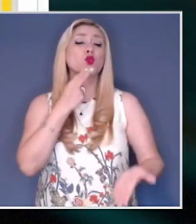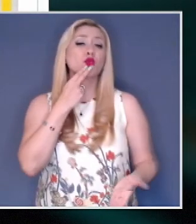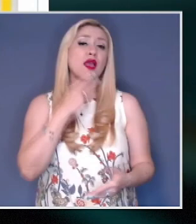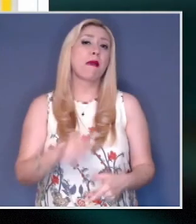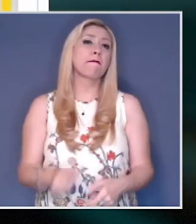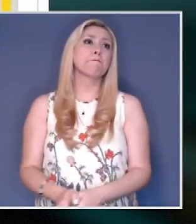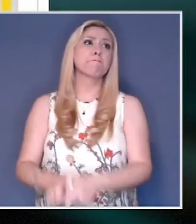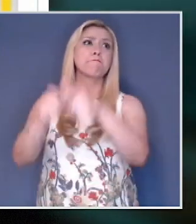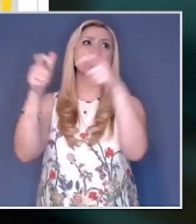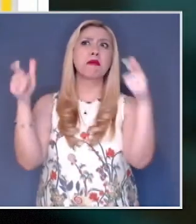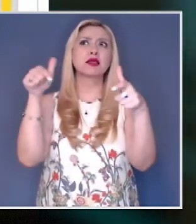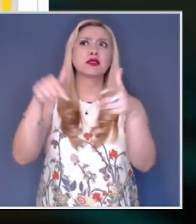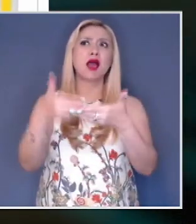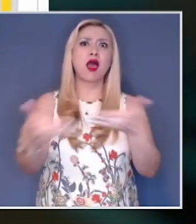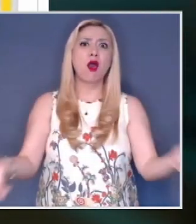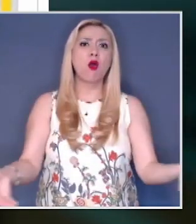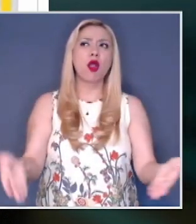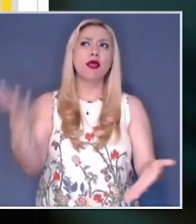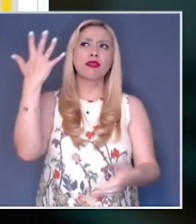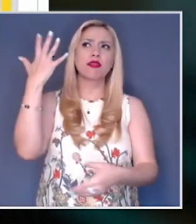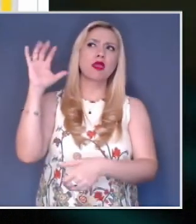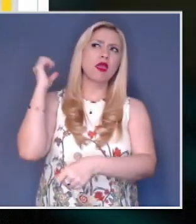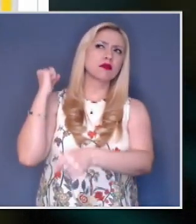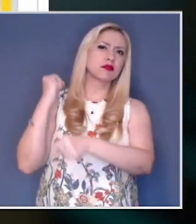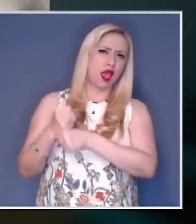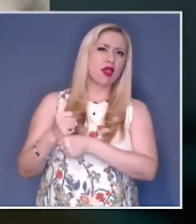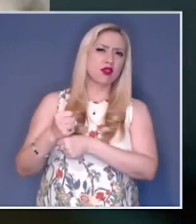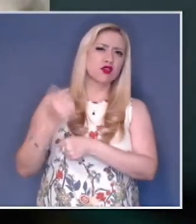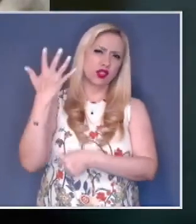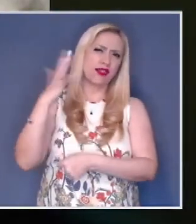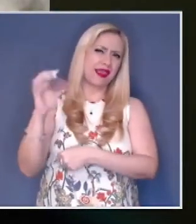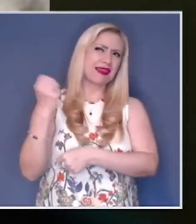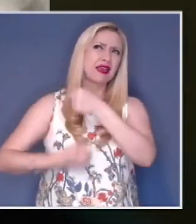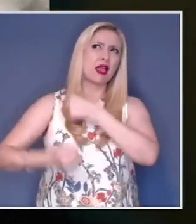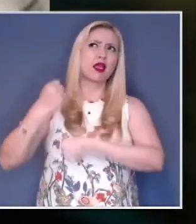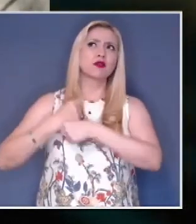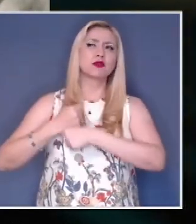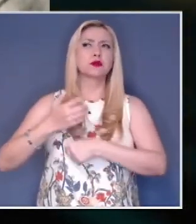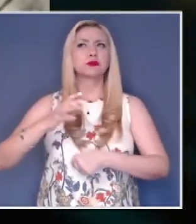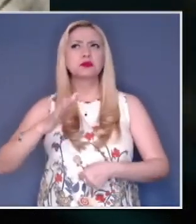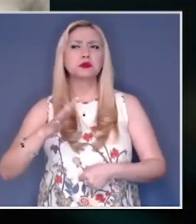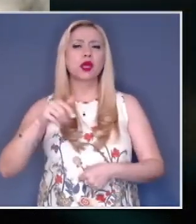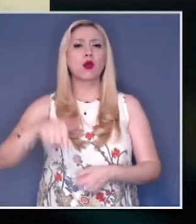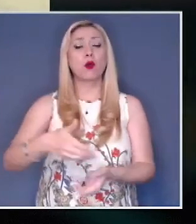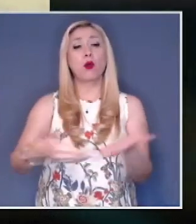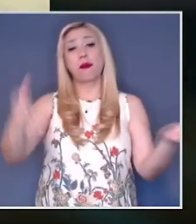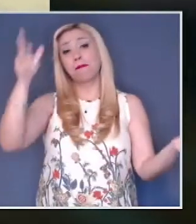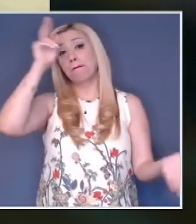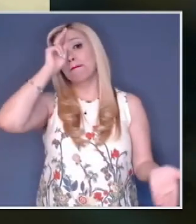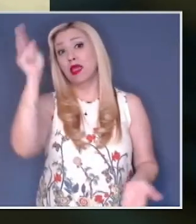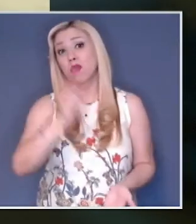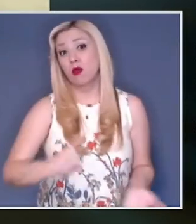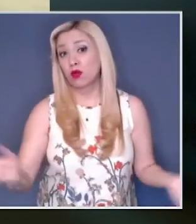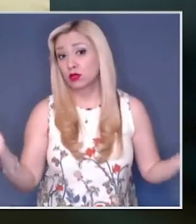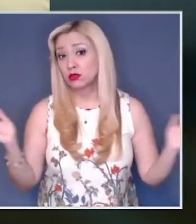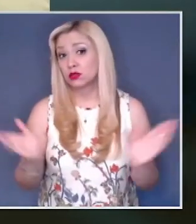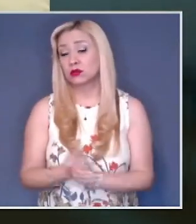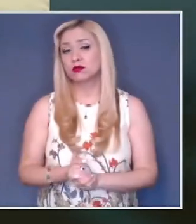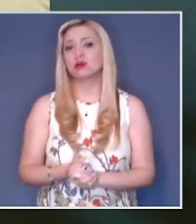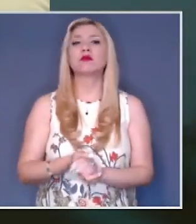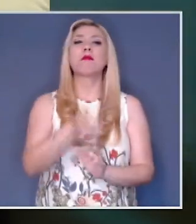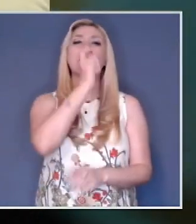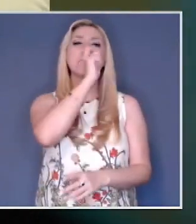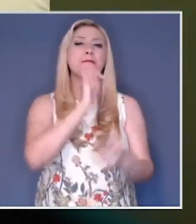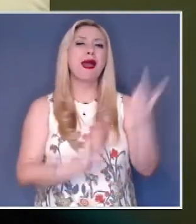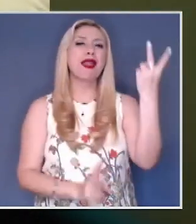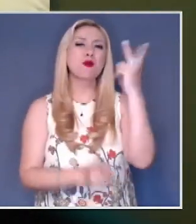y equivalente al 5.6% de la población de esa edad. El documento revela que la legalización de la marihuana en algunas partes